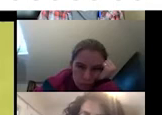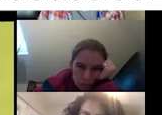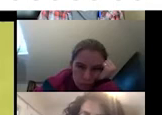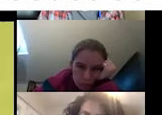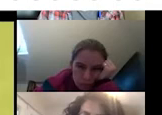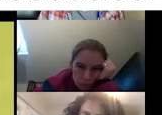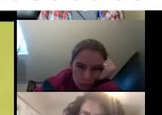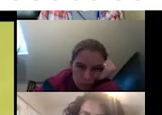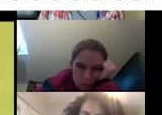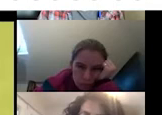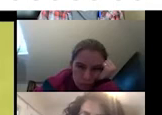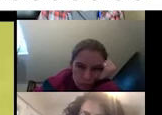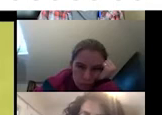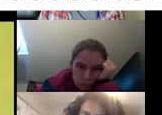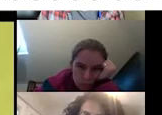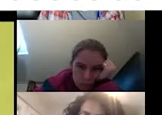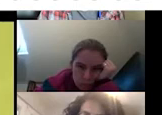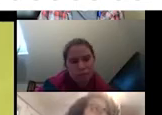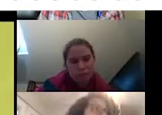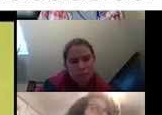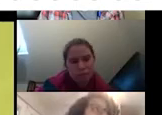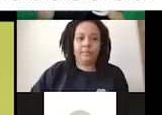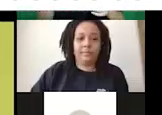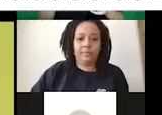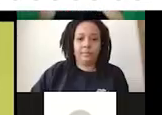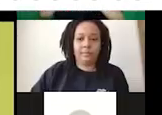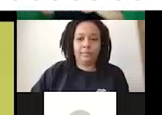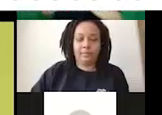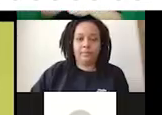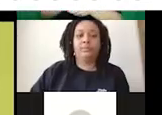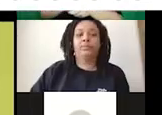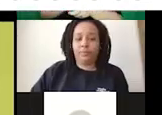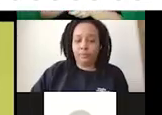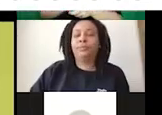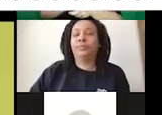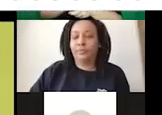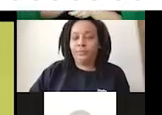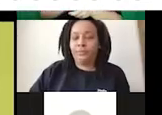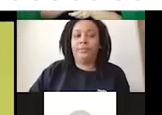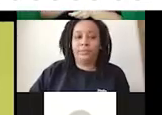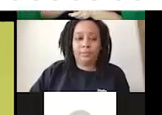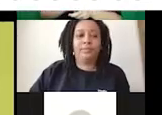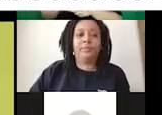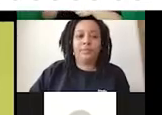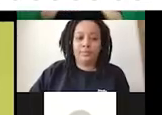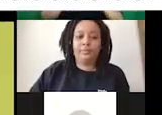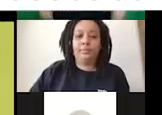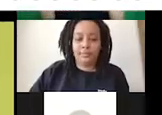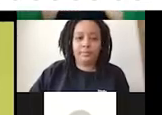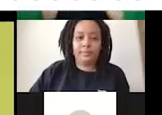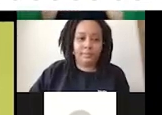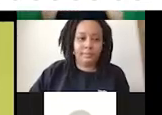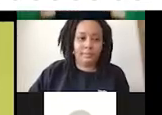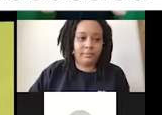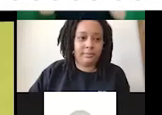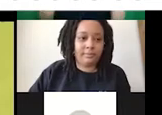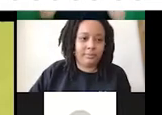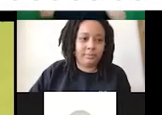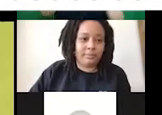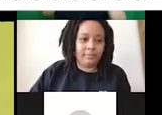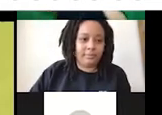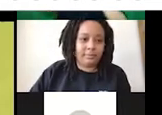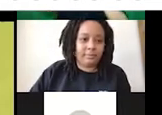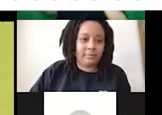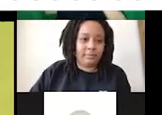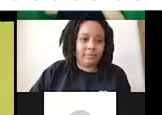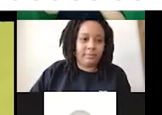bienestar para poder sobrevivir no sólo creo que eso se siente difícil decir que pues esto